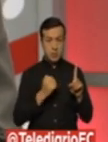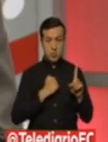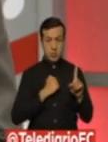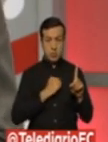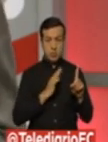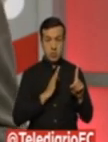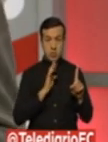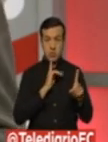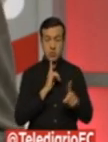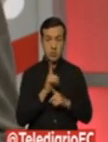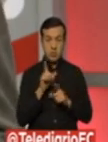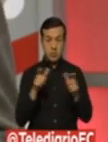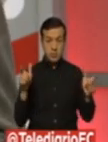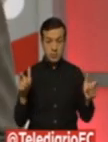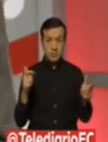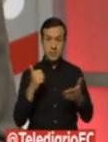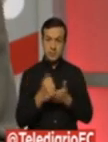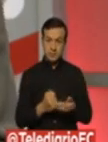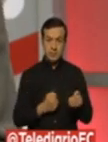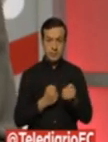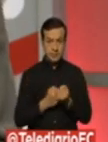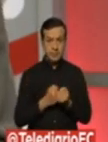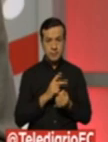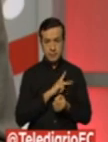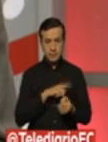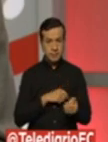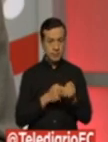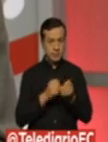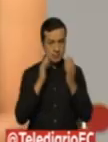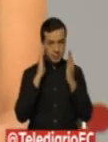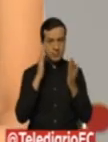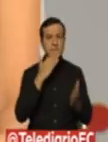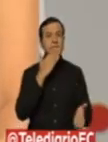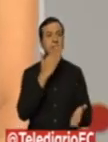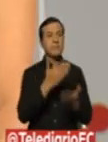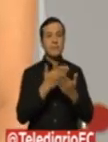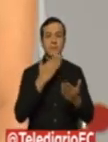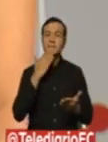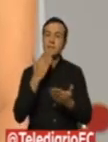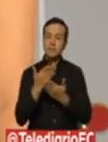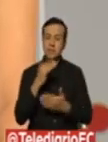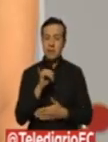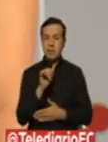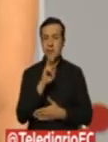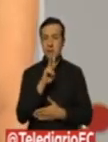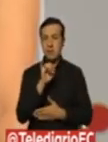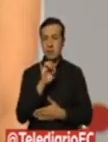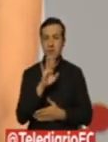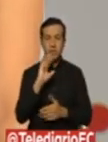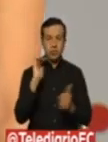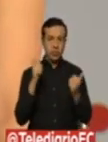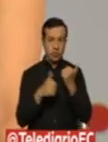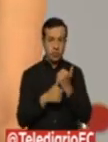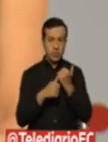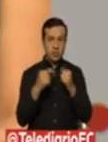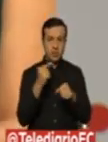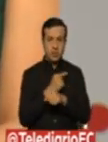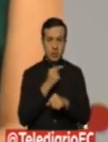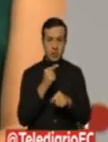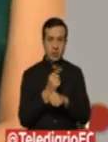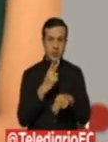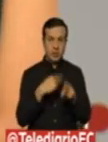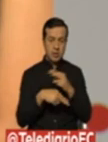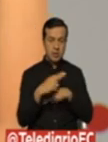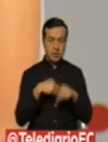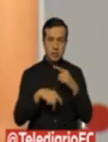nuestras sucursales podrán ayudar de una manera personalizada muchísimas gracias por acompañarnos javier vidal sub gerente general de